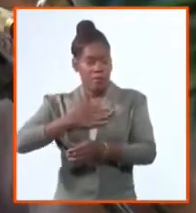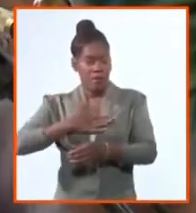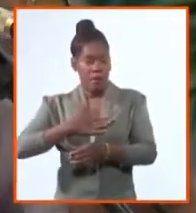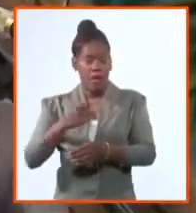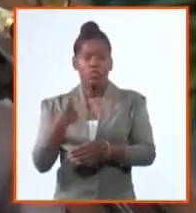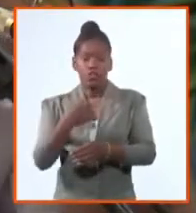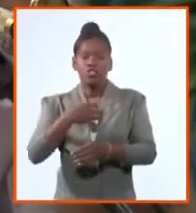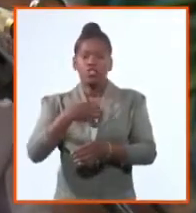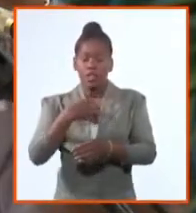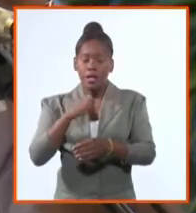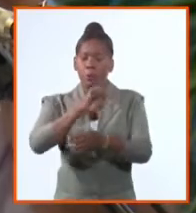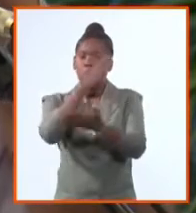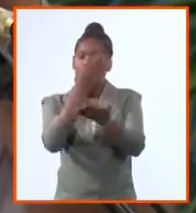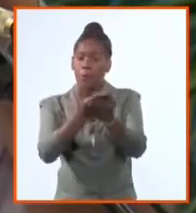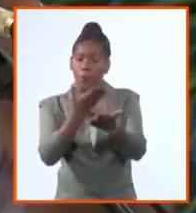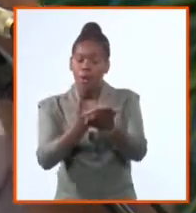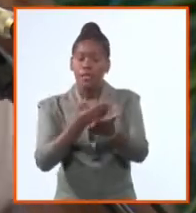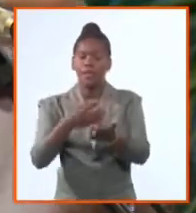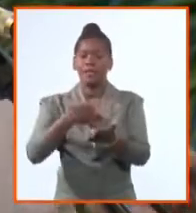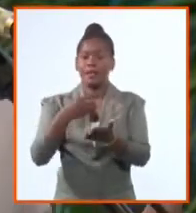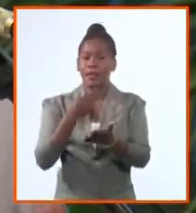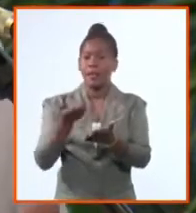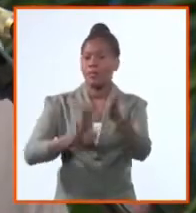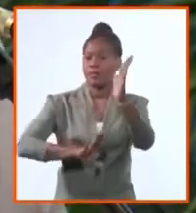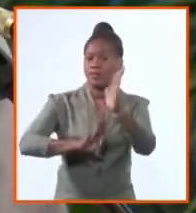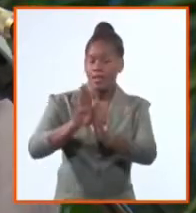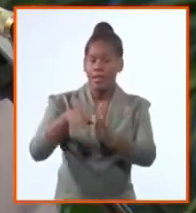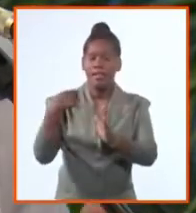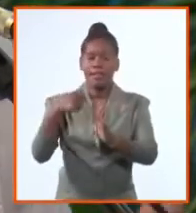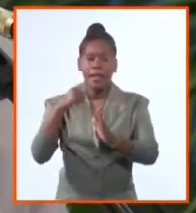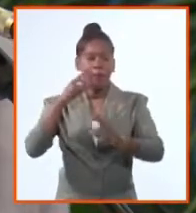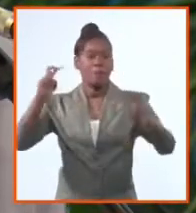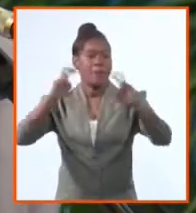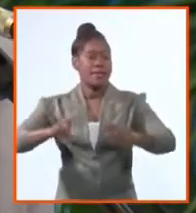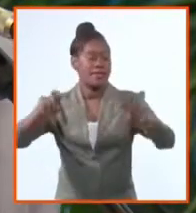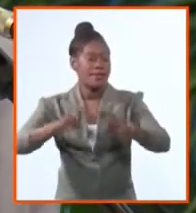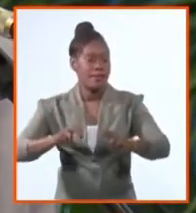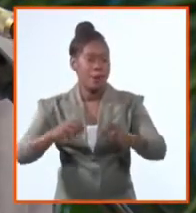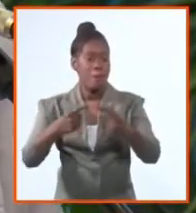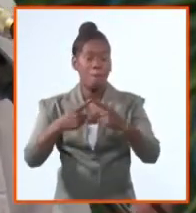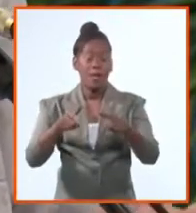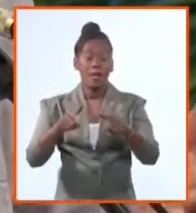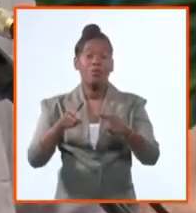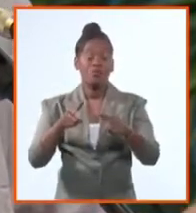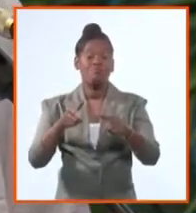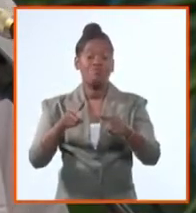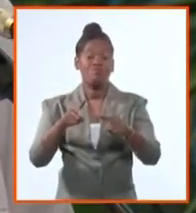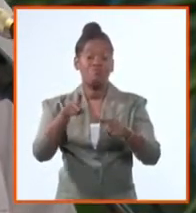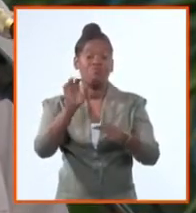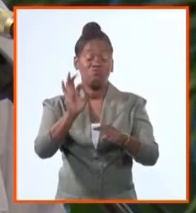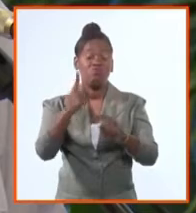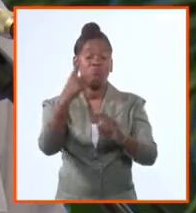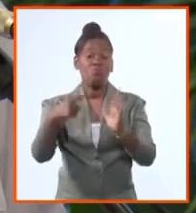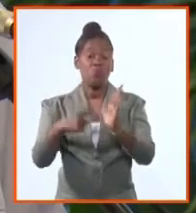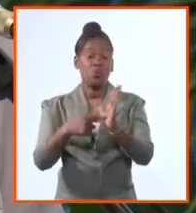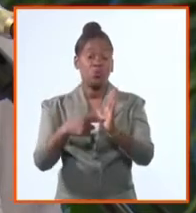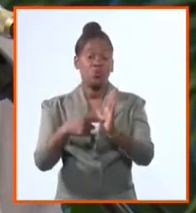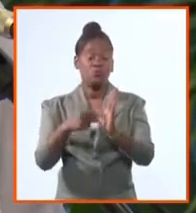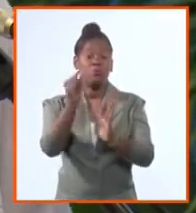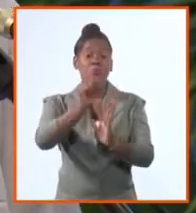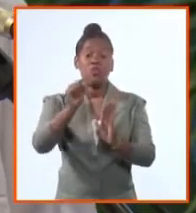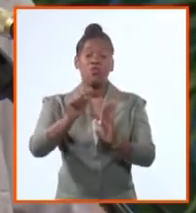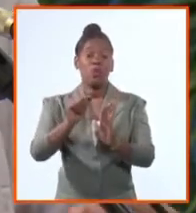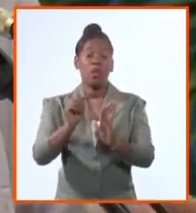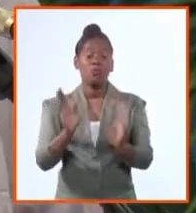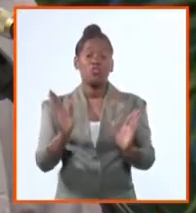publica todos los años estudios que ustedes se podrán imaginar el matiz que tienen. Ninguno es positivo con relación a Cuba, ni siquiera objetivo con relación